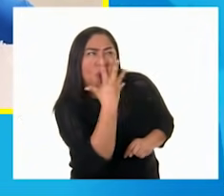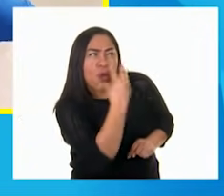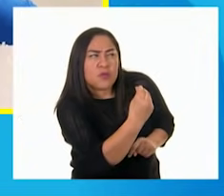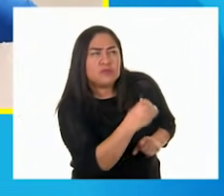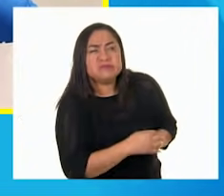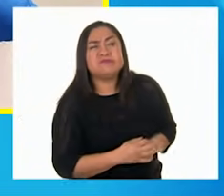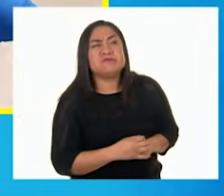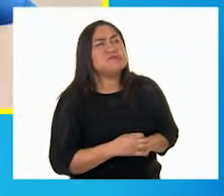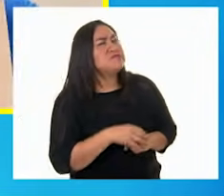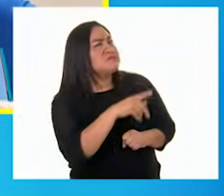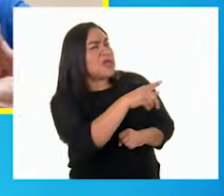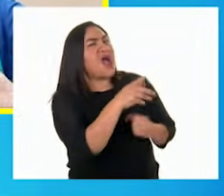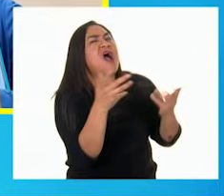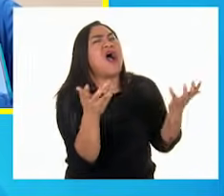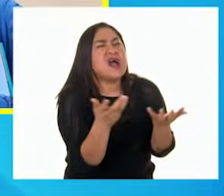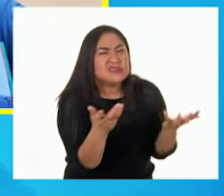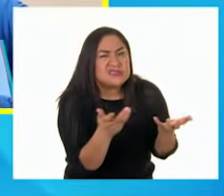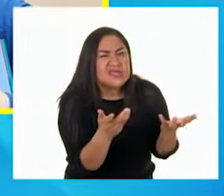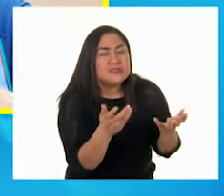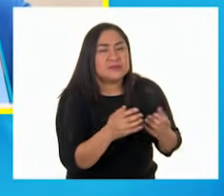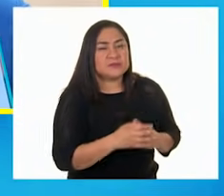¿qué haces?